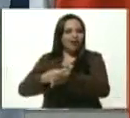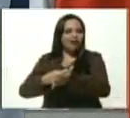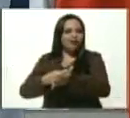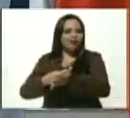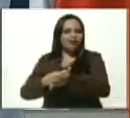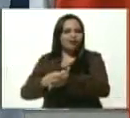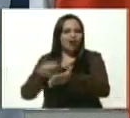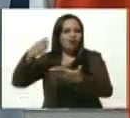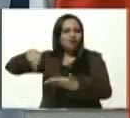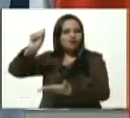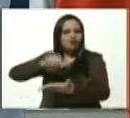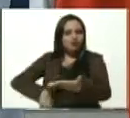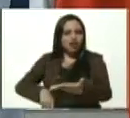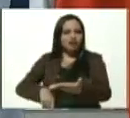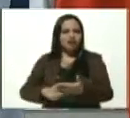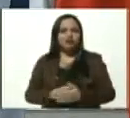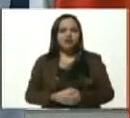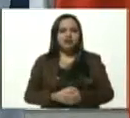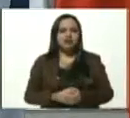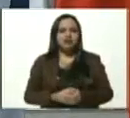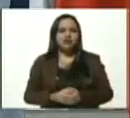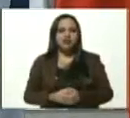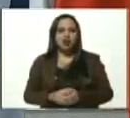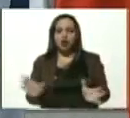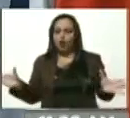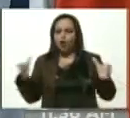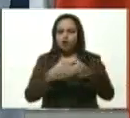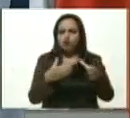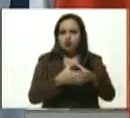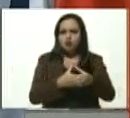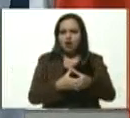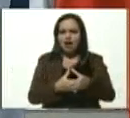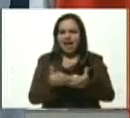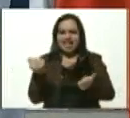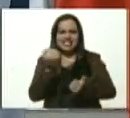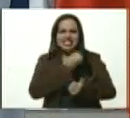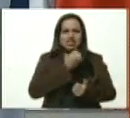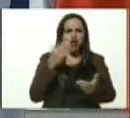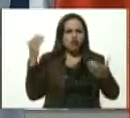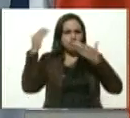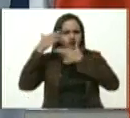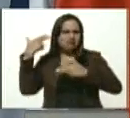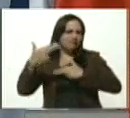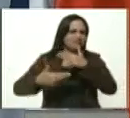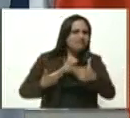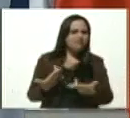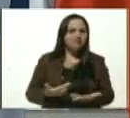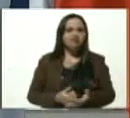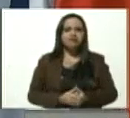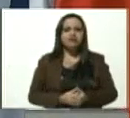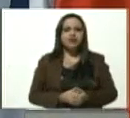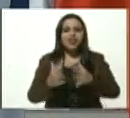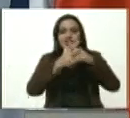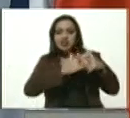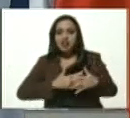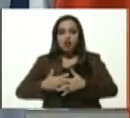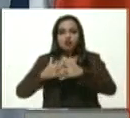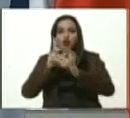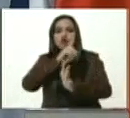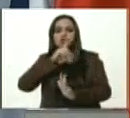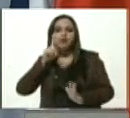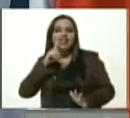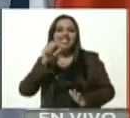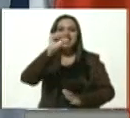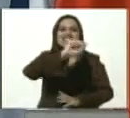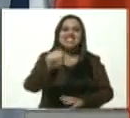un contrato tercerizado con una agencia criminal paramilitar terrorista estadounidense de nombre